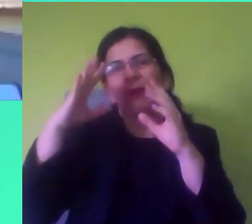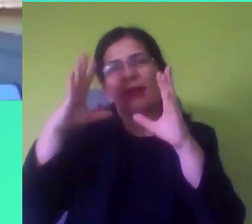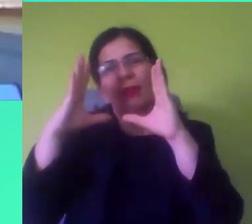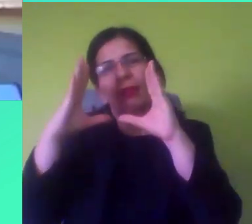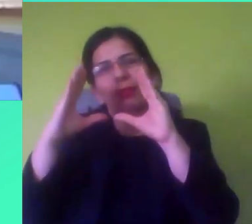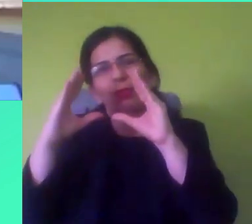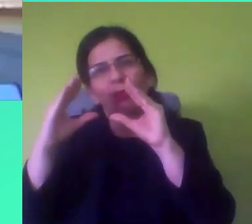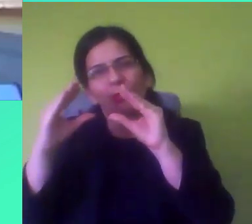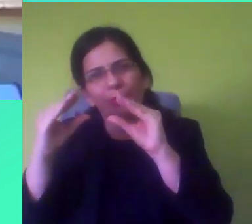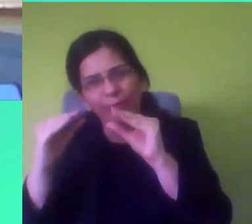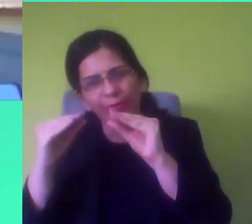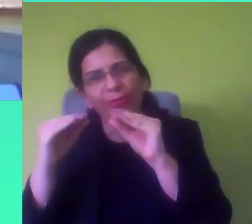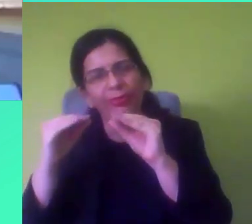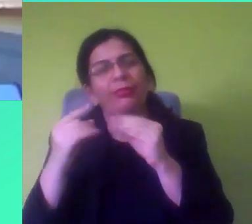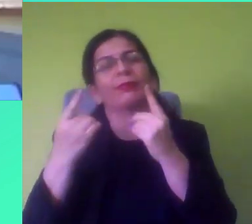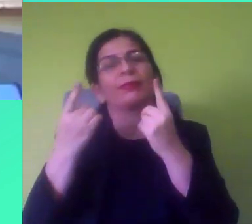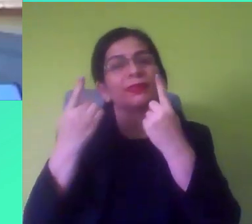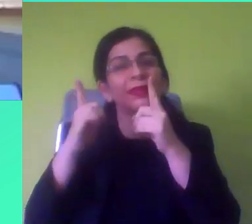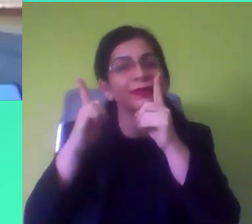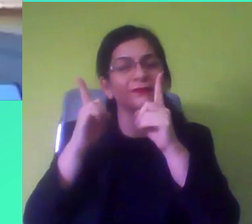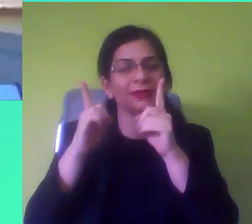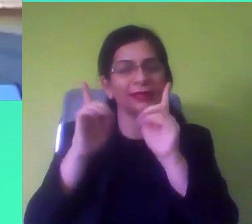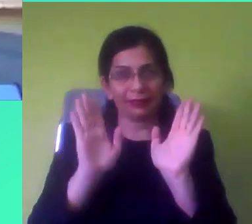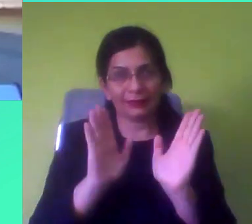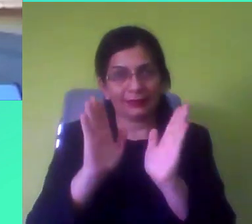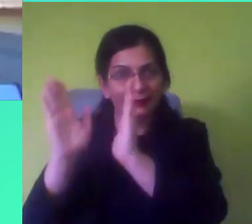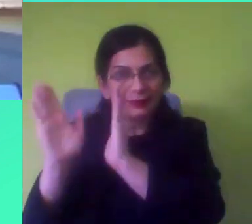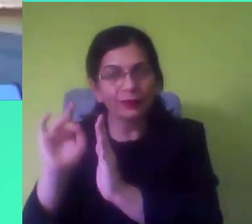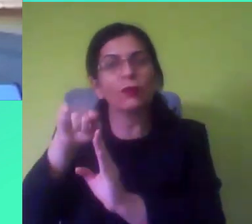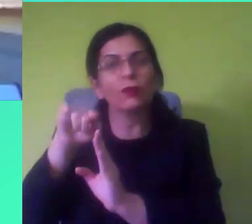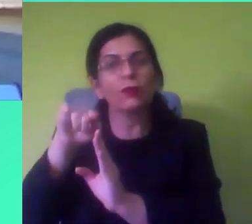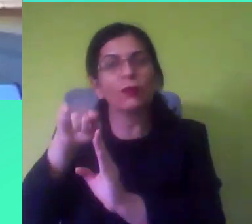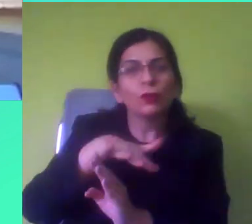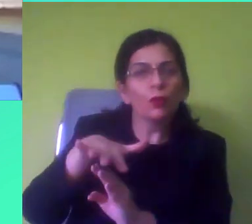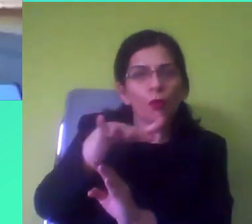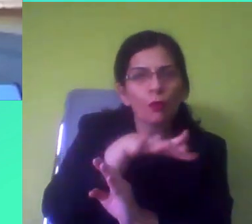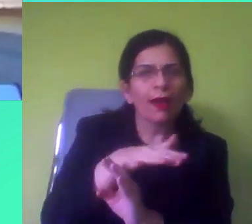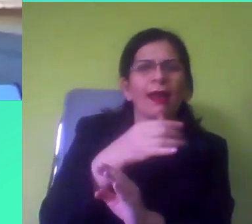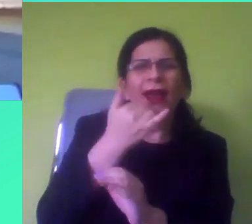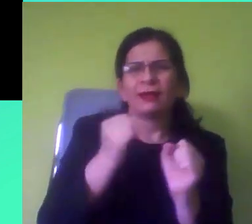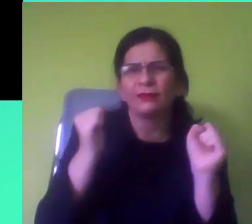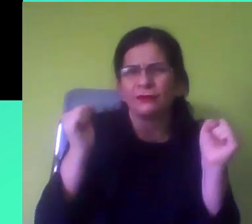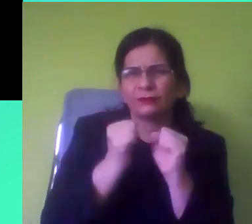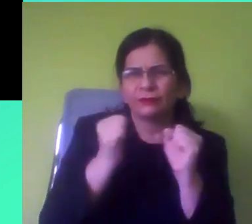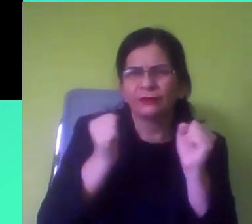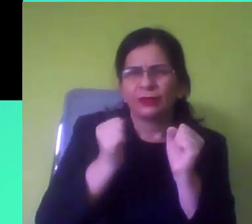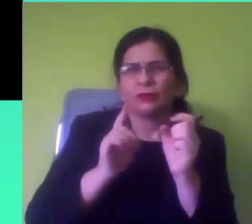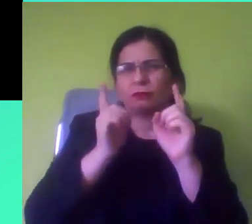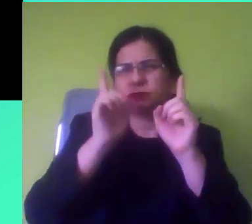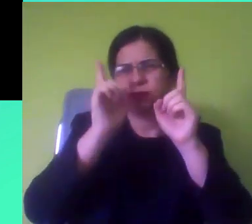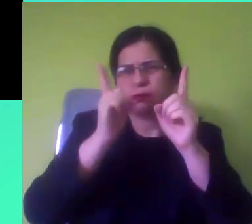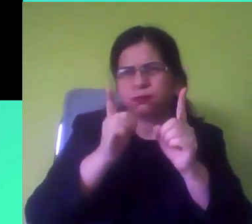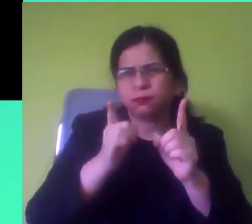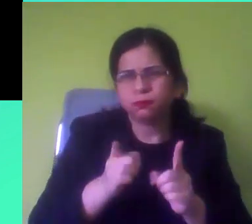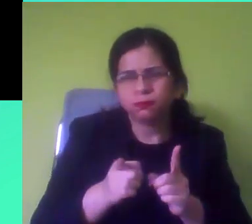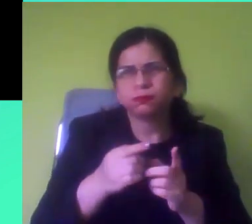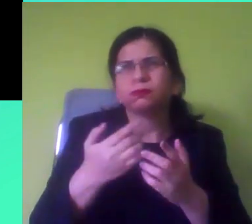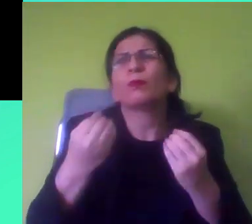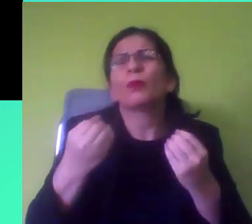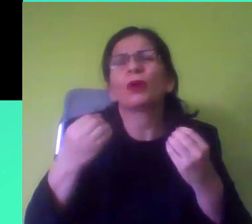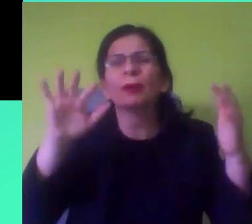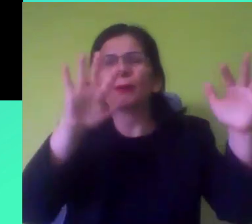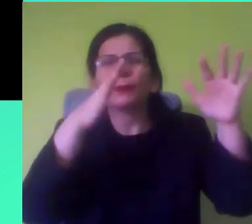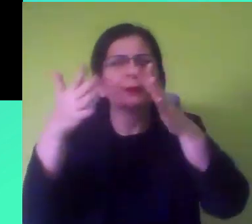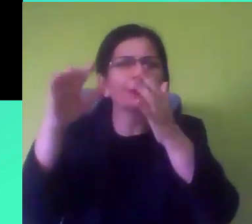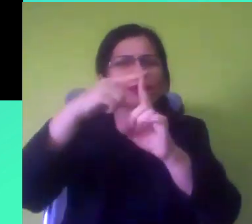Pero, si estamos en una zona donde hay suficiente frío, puede ser tanto por la temperatura